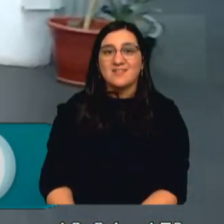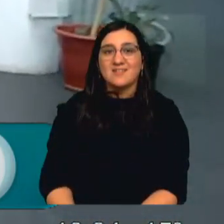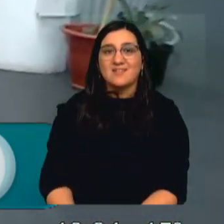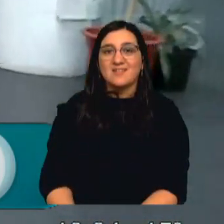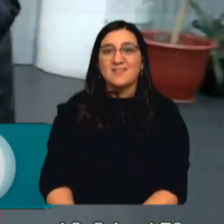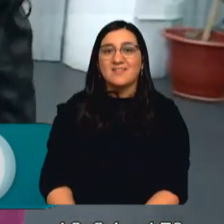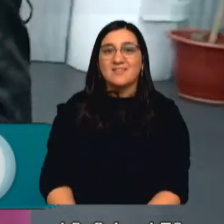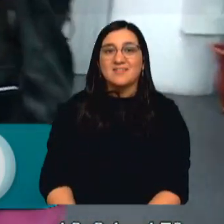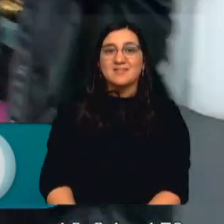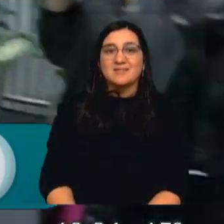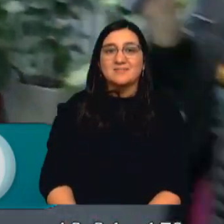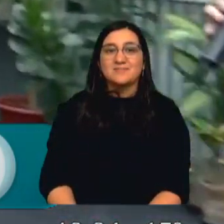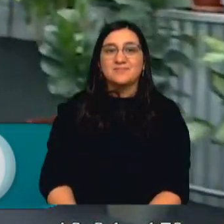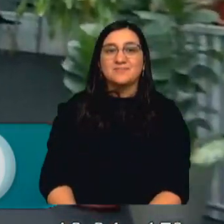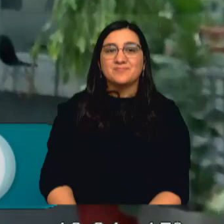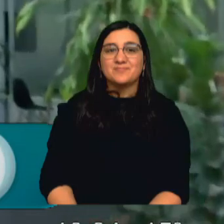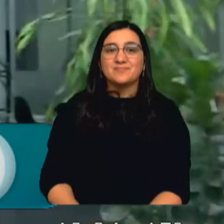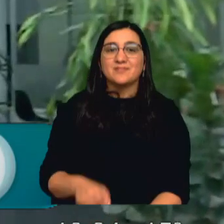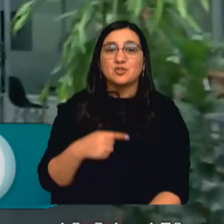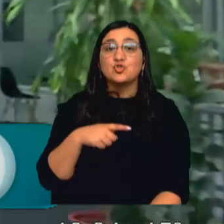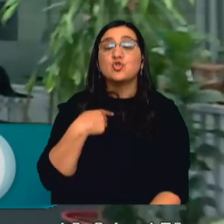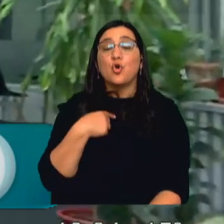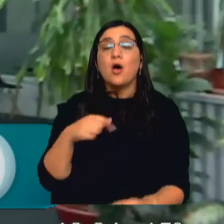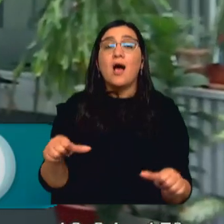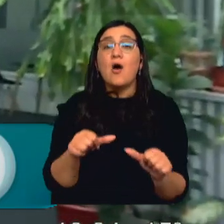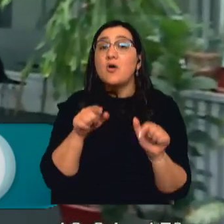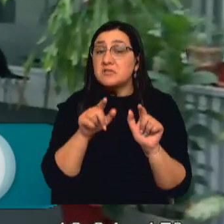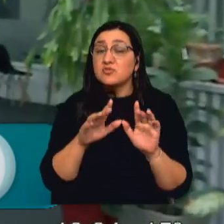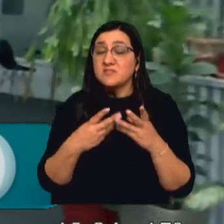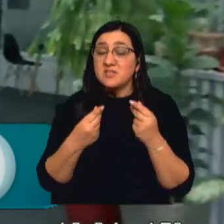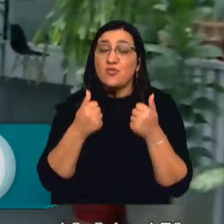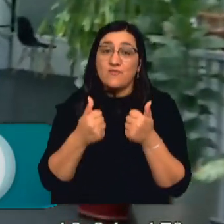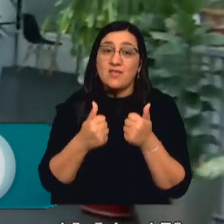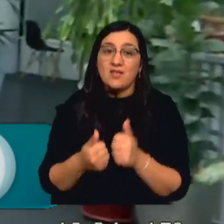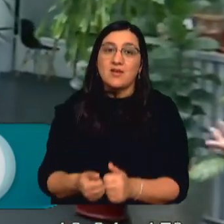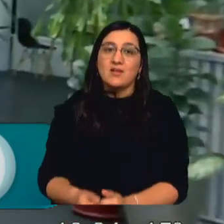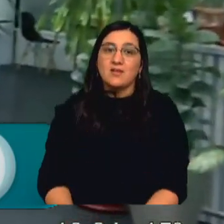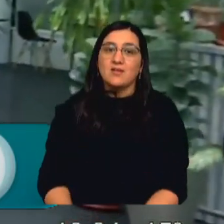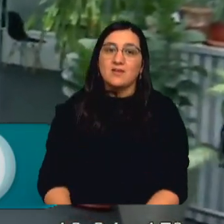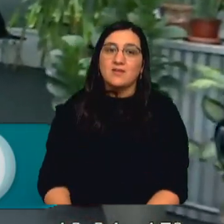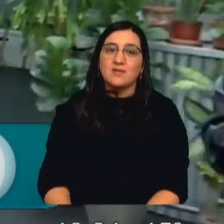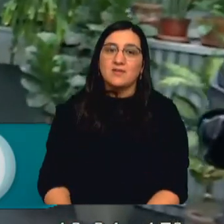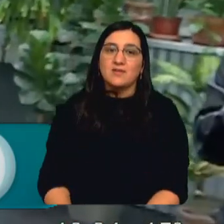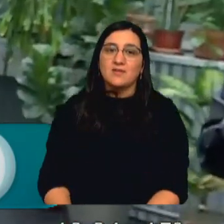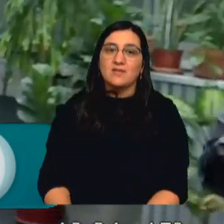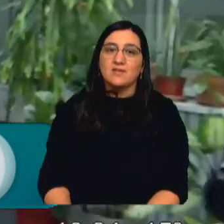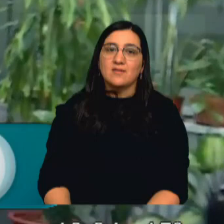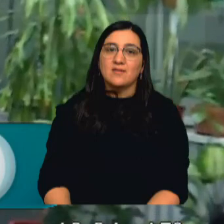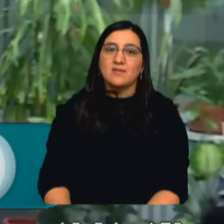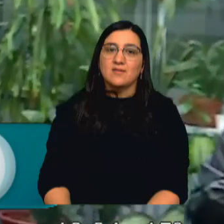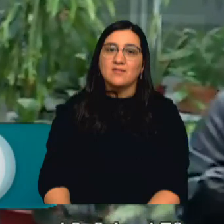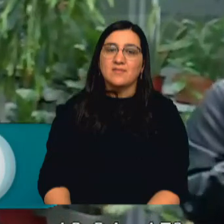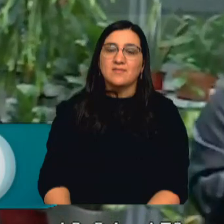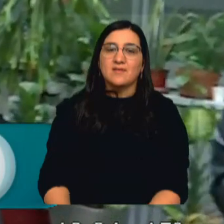vas a humillar en cámara? No, yo hago eso y ahí me siento realizada. Es lo máximo que puedo dar. Claro. Lo ideal es hacer eso. A mí se me...